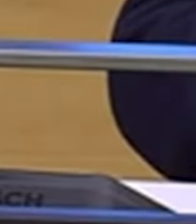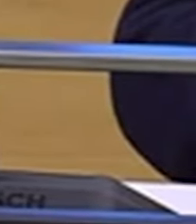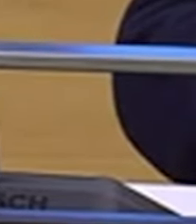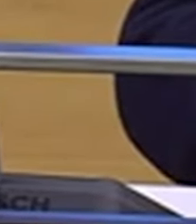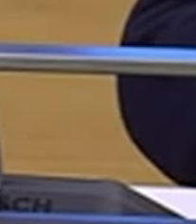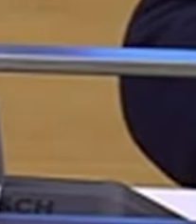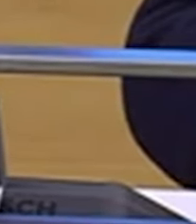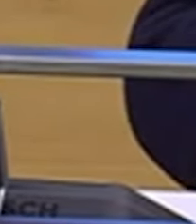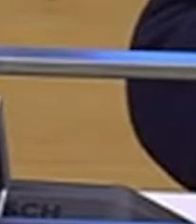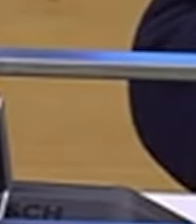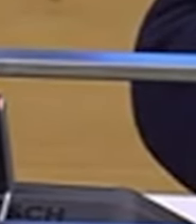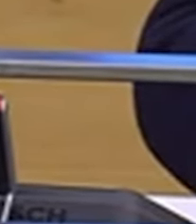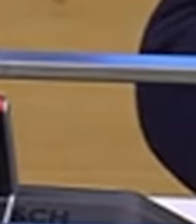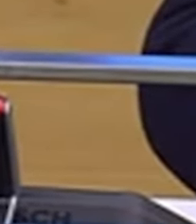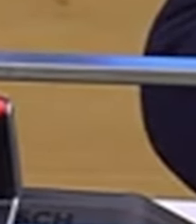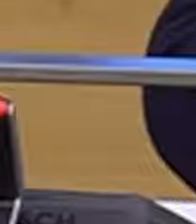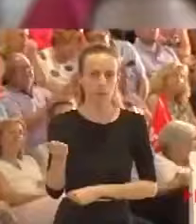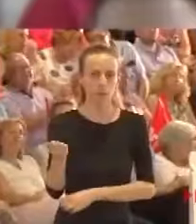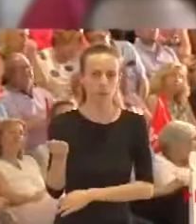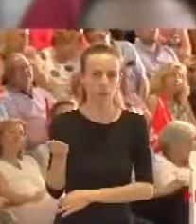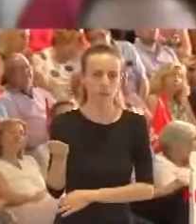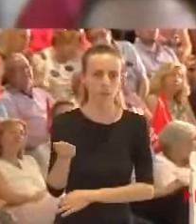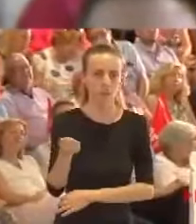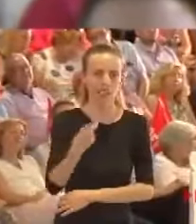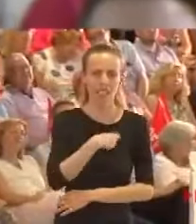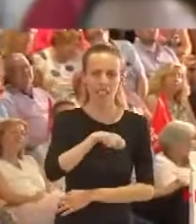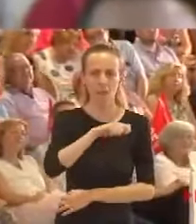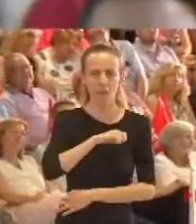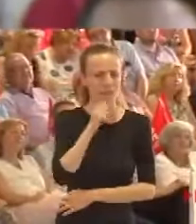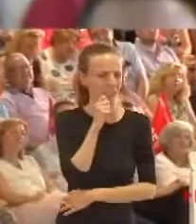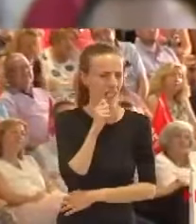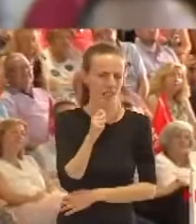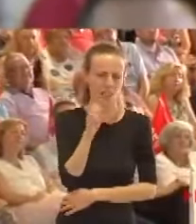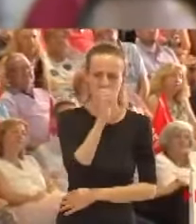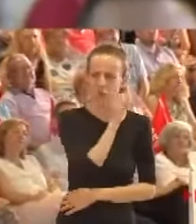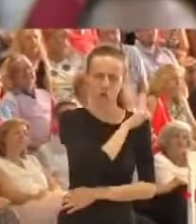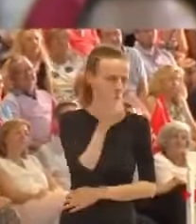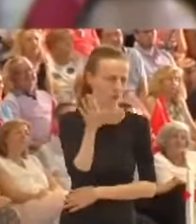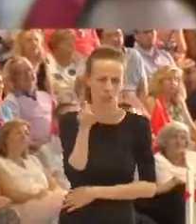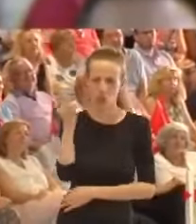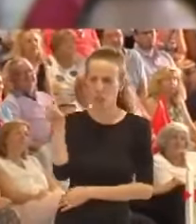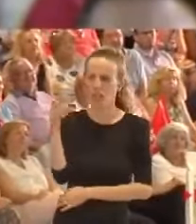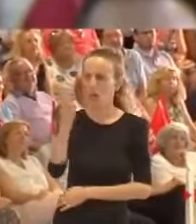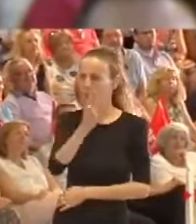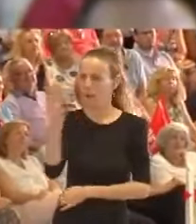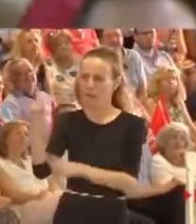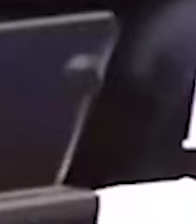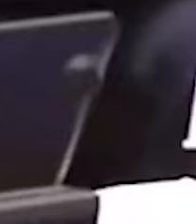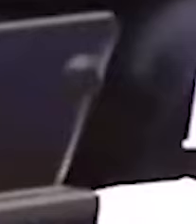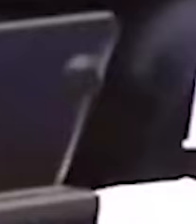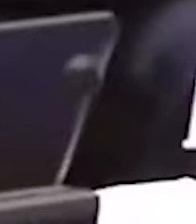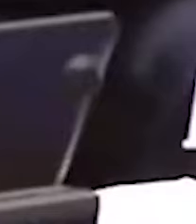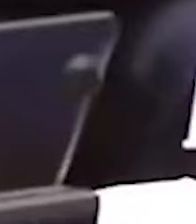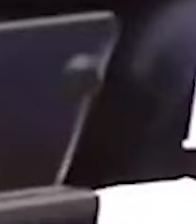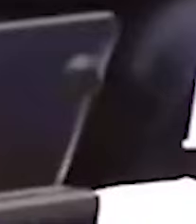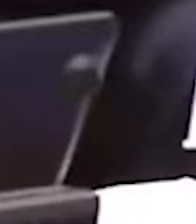Española. Desde el sindicato CGT reclaman una publicación de una relación de puestos de trabajo. Del mismo modo exigen una investigación